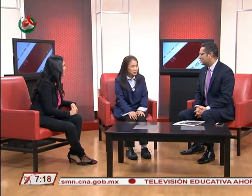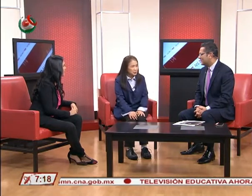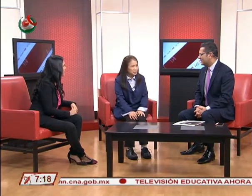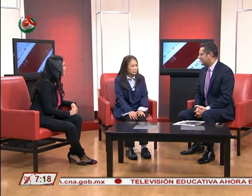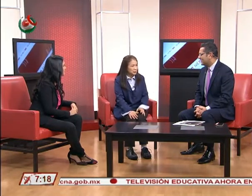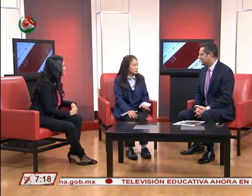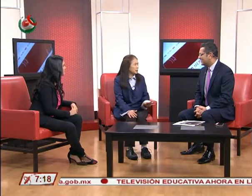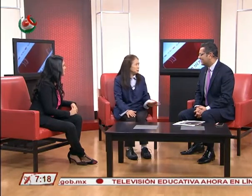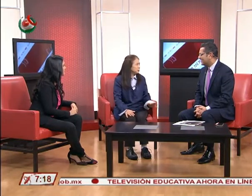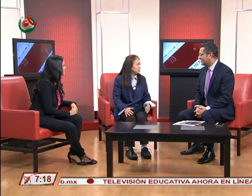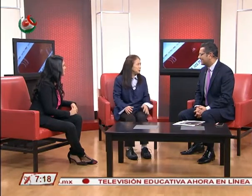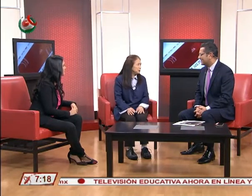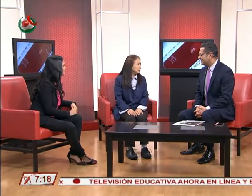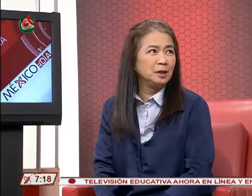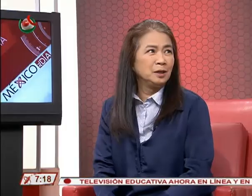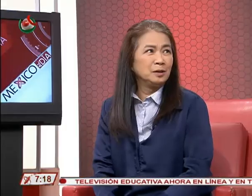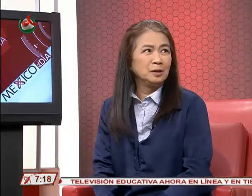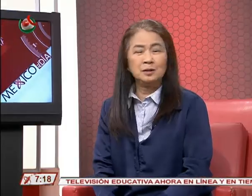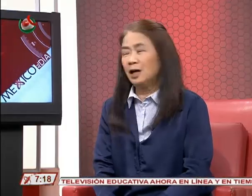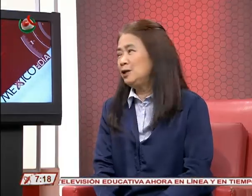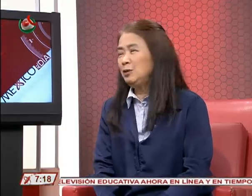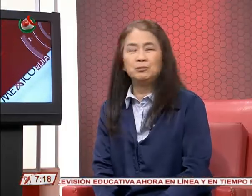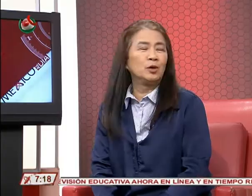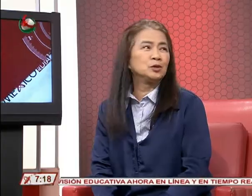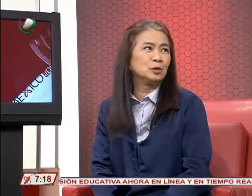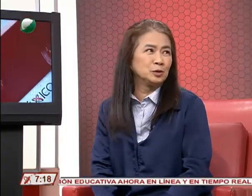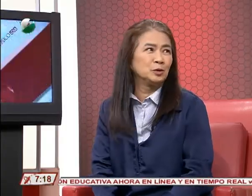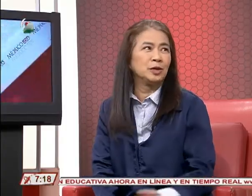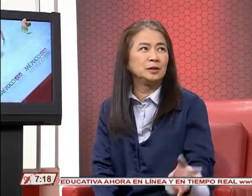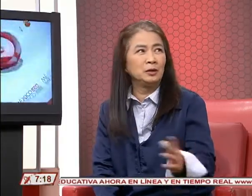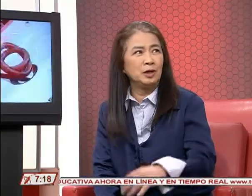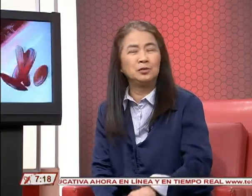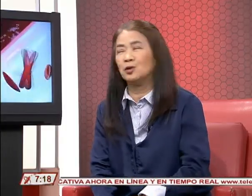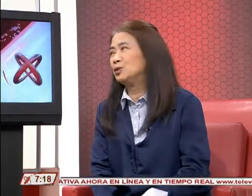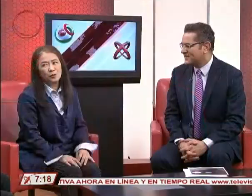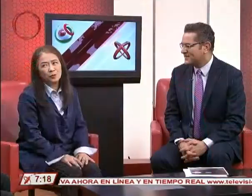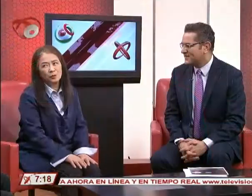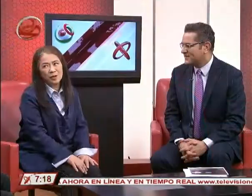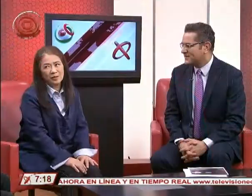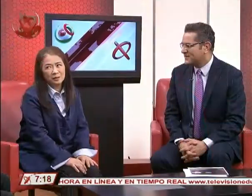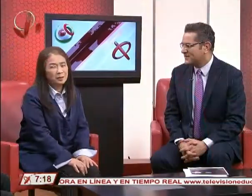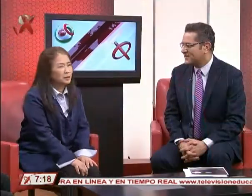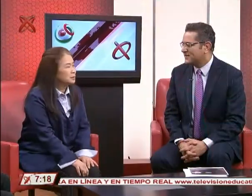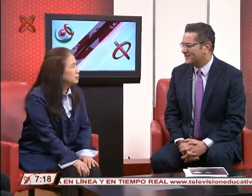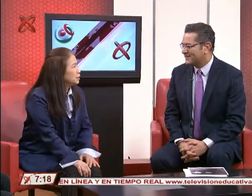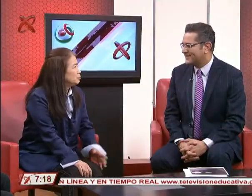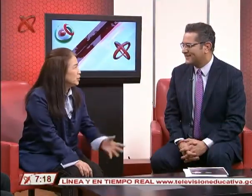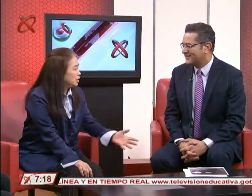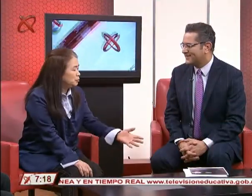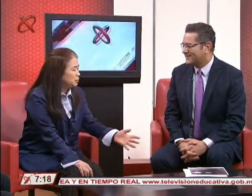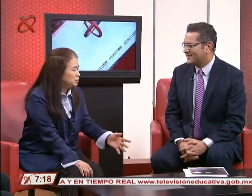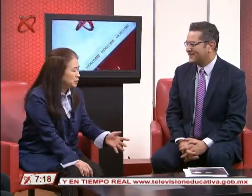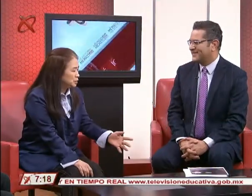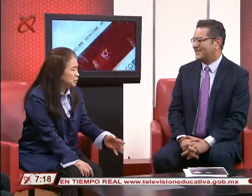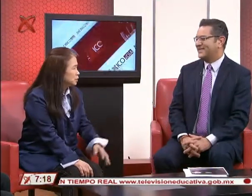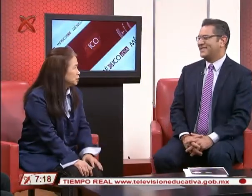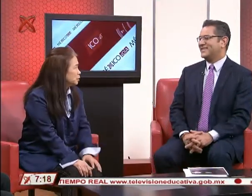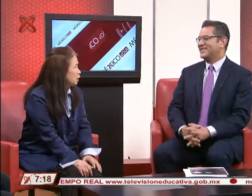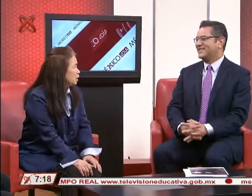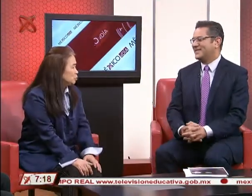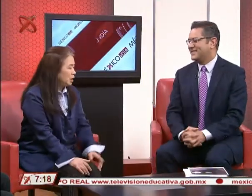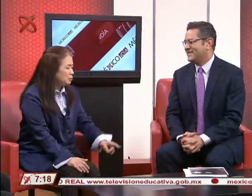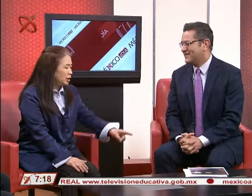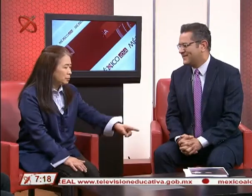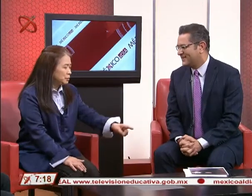come every year this time to teach. And I live in Boston, so run away from cold weather. And I'm very happy to teach.